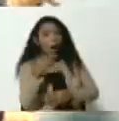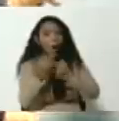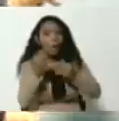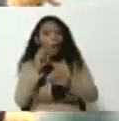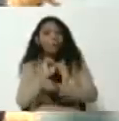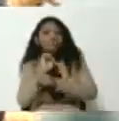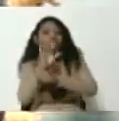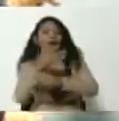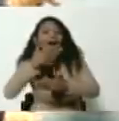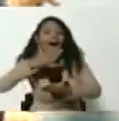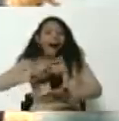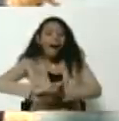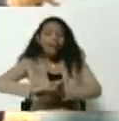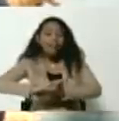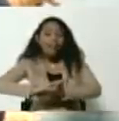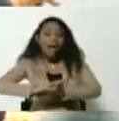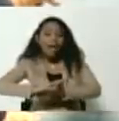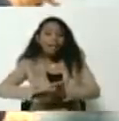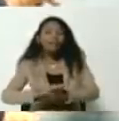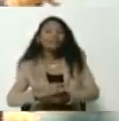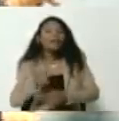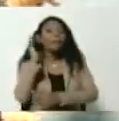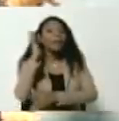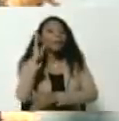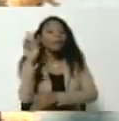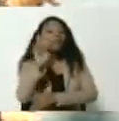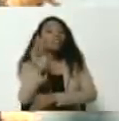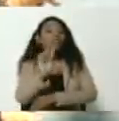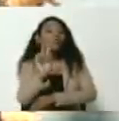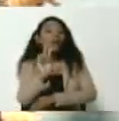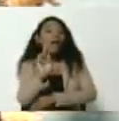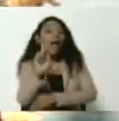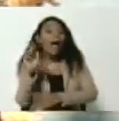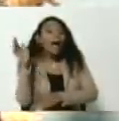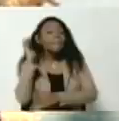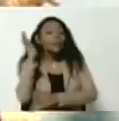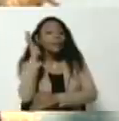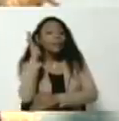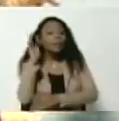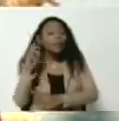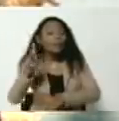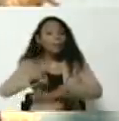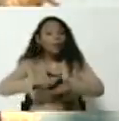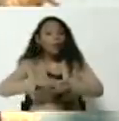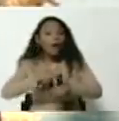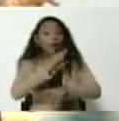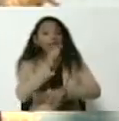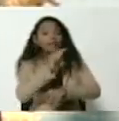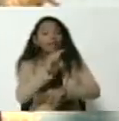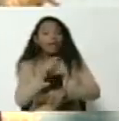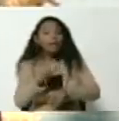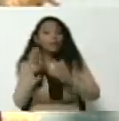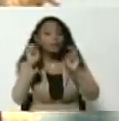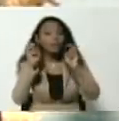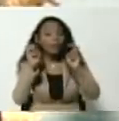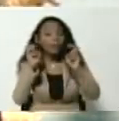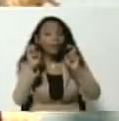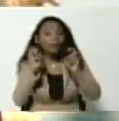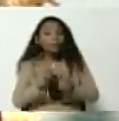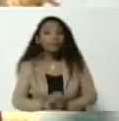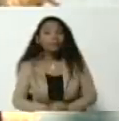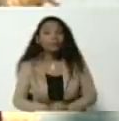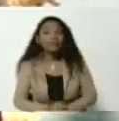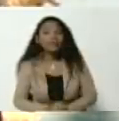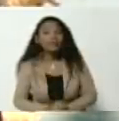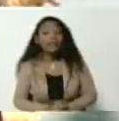carta del Parlamento de Venezuela al Parlamento de Paraguay con estos indicios